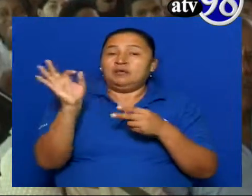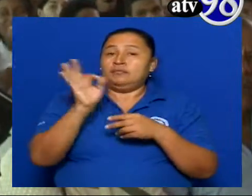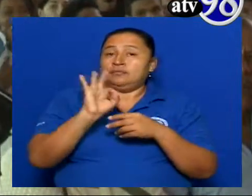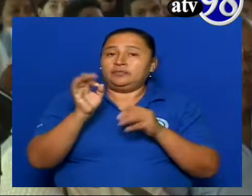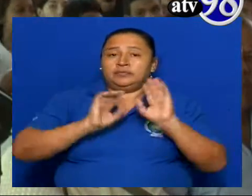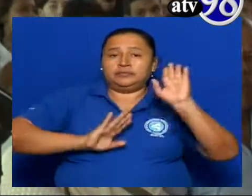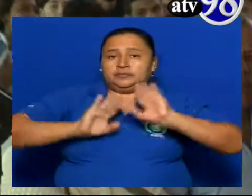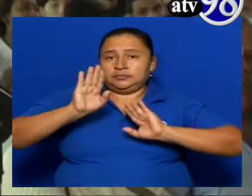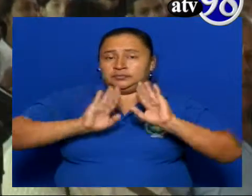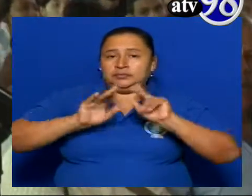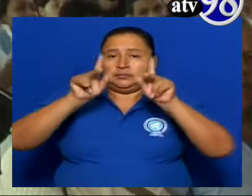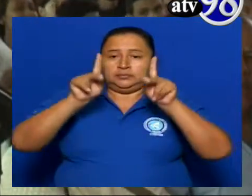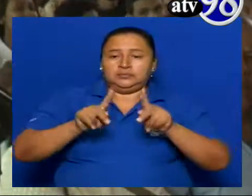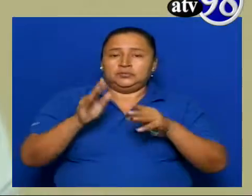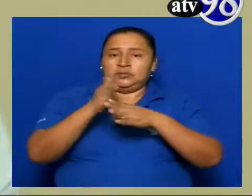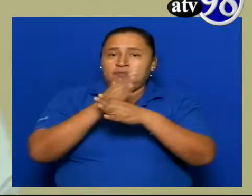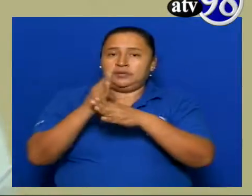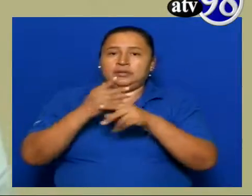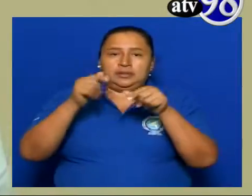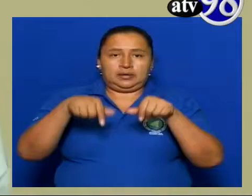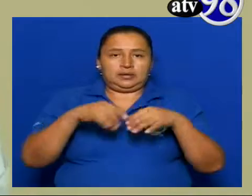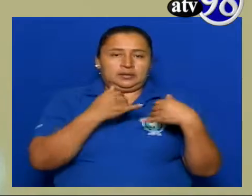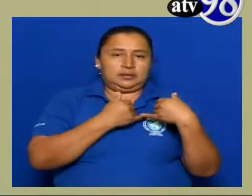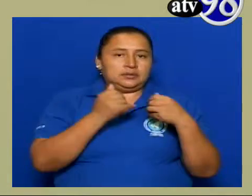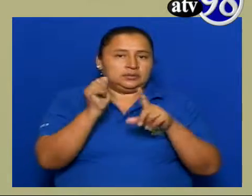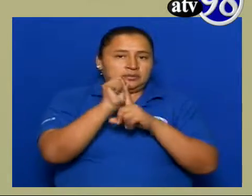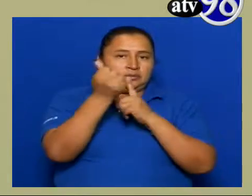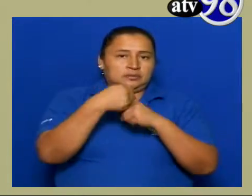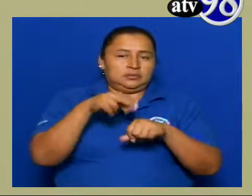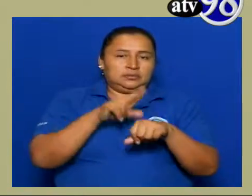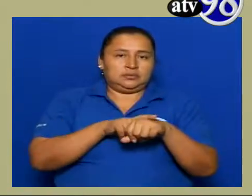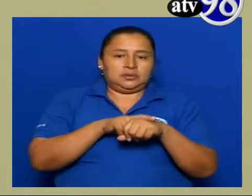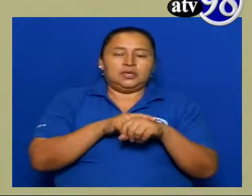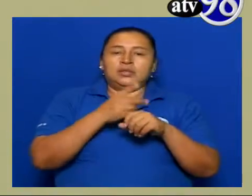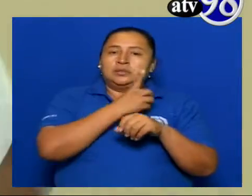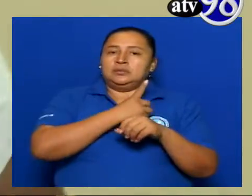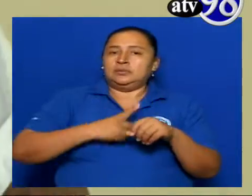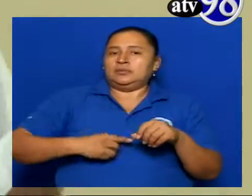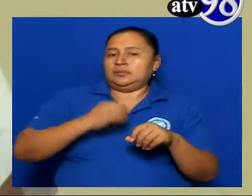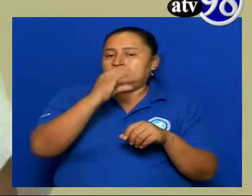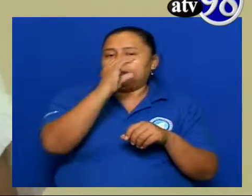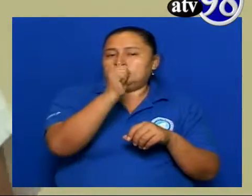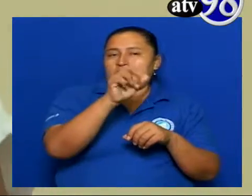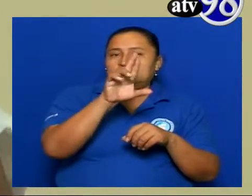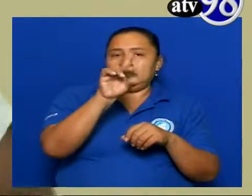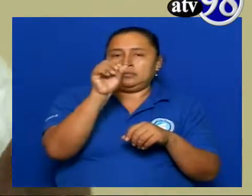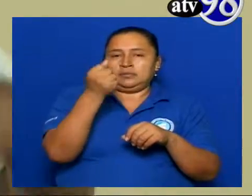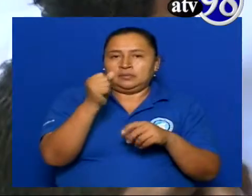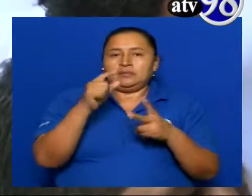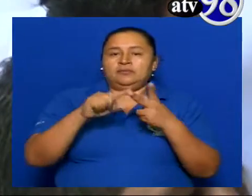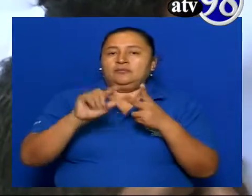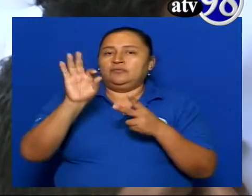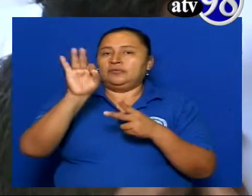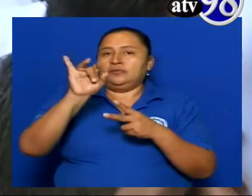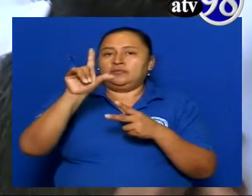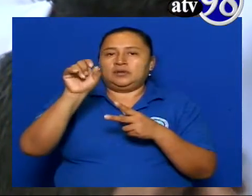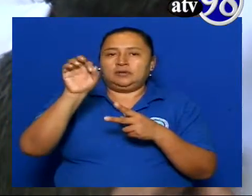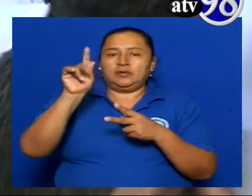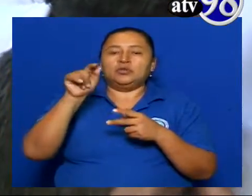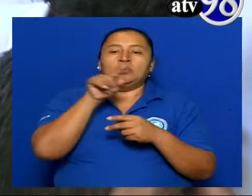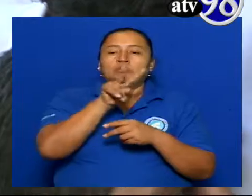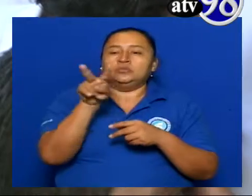de participación ciudadana en esta institución, los diputados Carlos Langrán y Filiberto Rodríguez expusieron sobre su